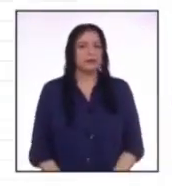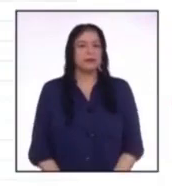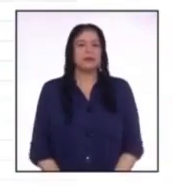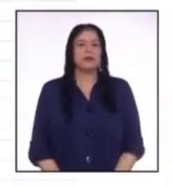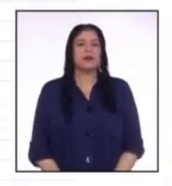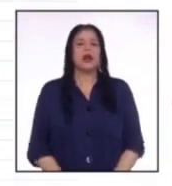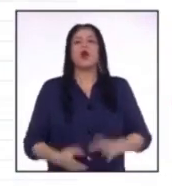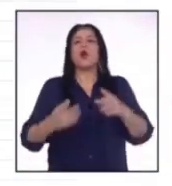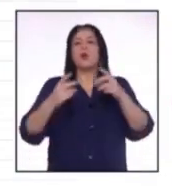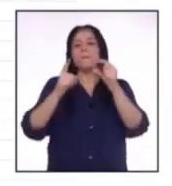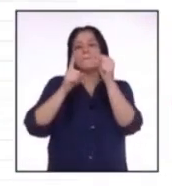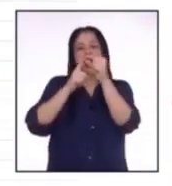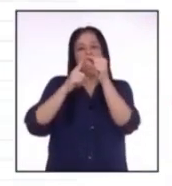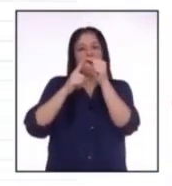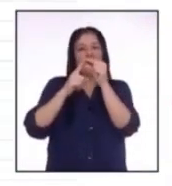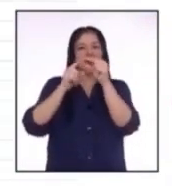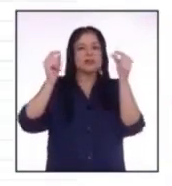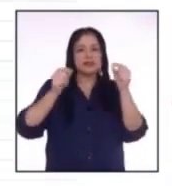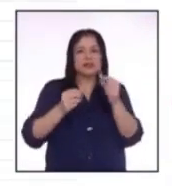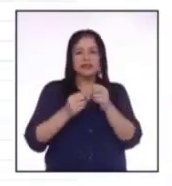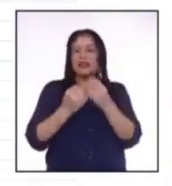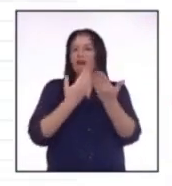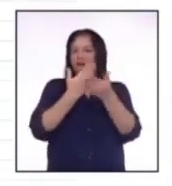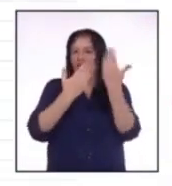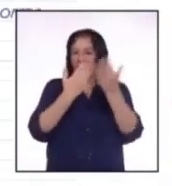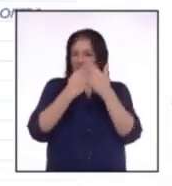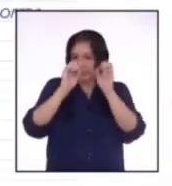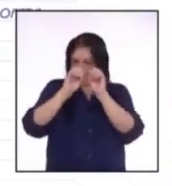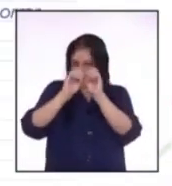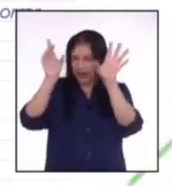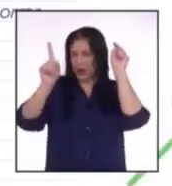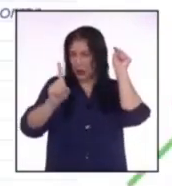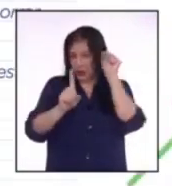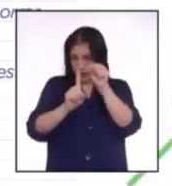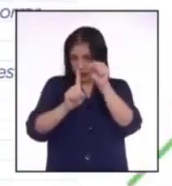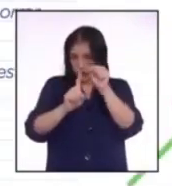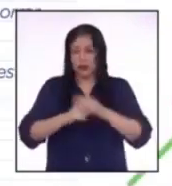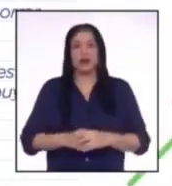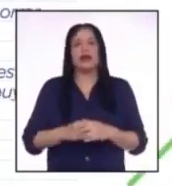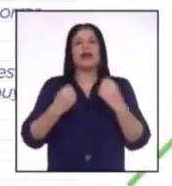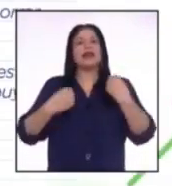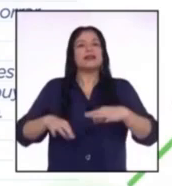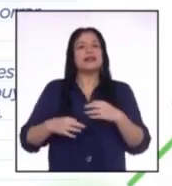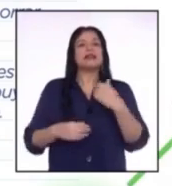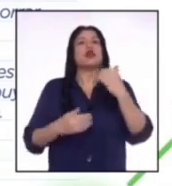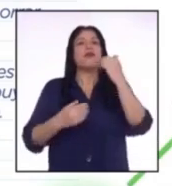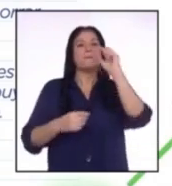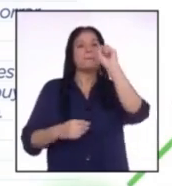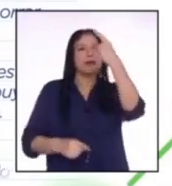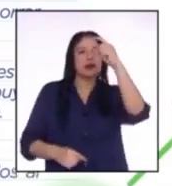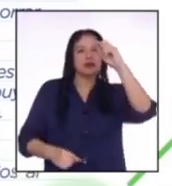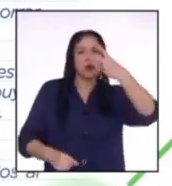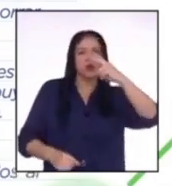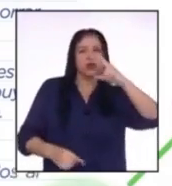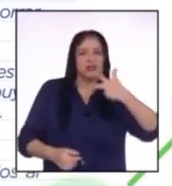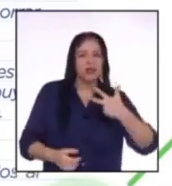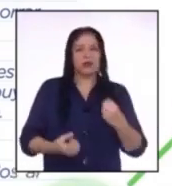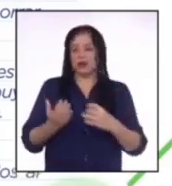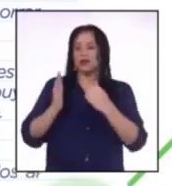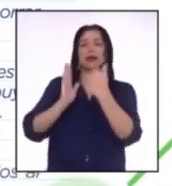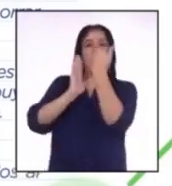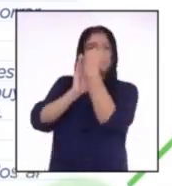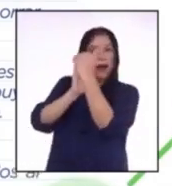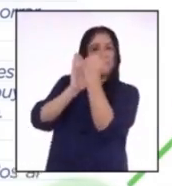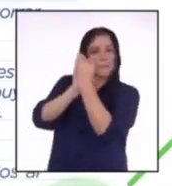con un lenguaje sencillo directo y claro deben ir en orden cronológico o de importancia